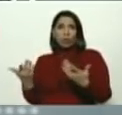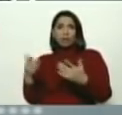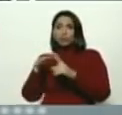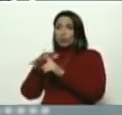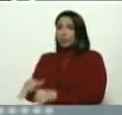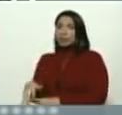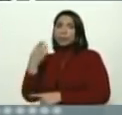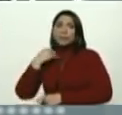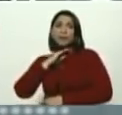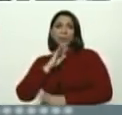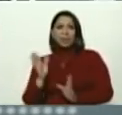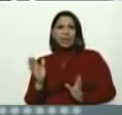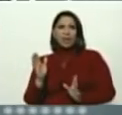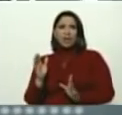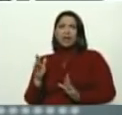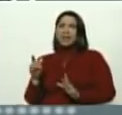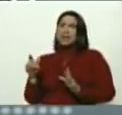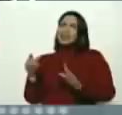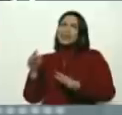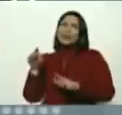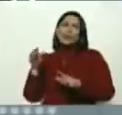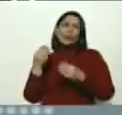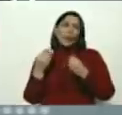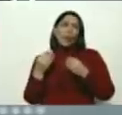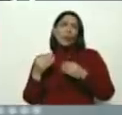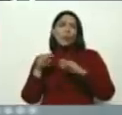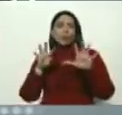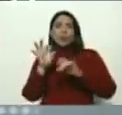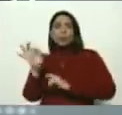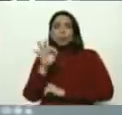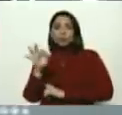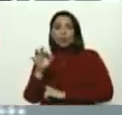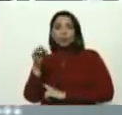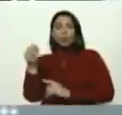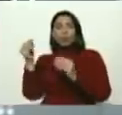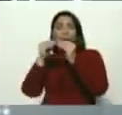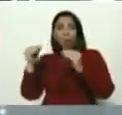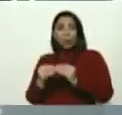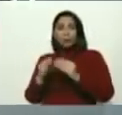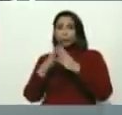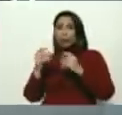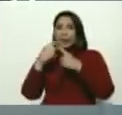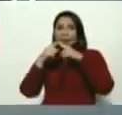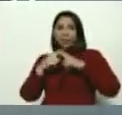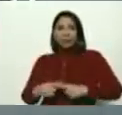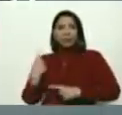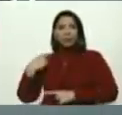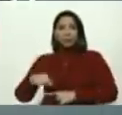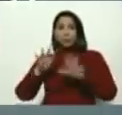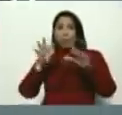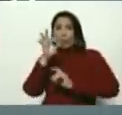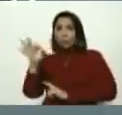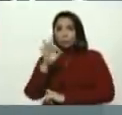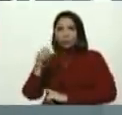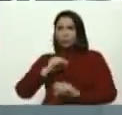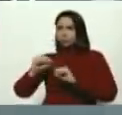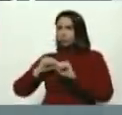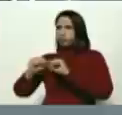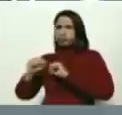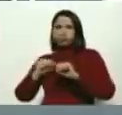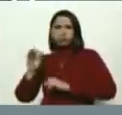subestima la enfermedad, que es como el 9% de la población de acuerdo a todas las estadísticas que tenemos, ese 9% moviéndose de